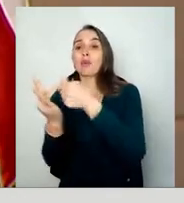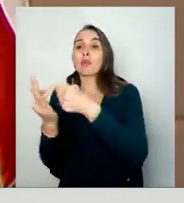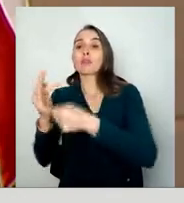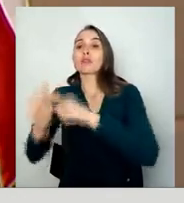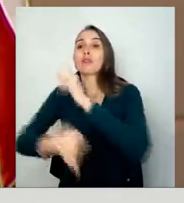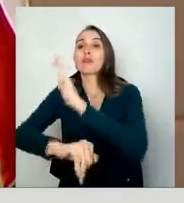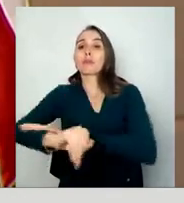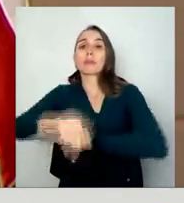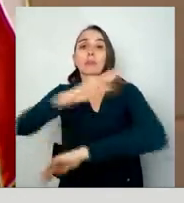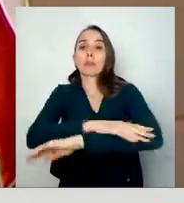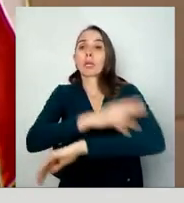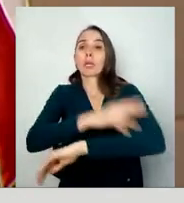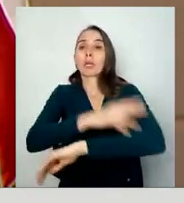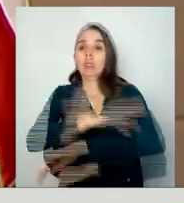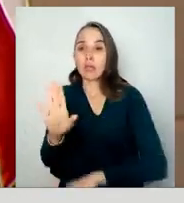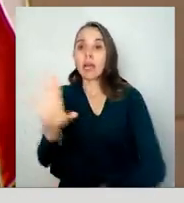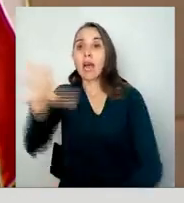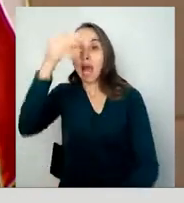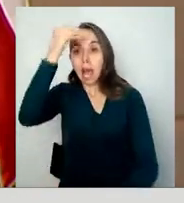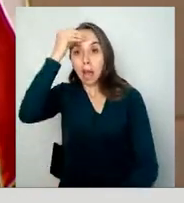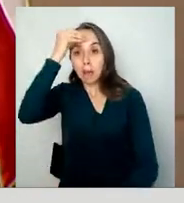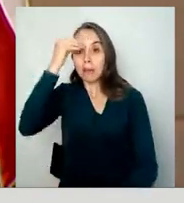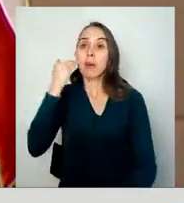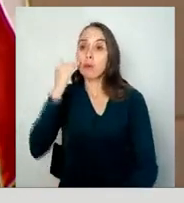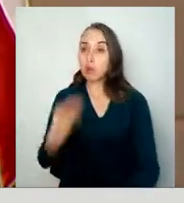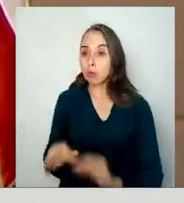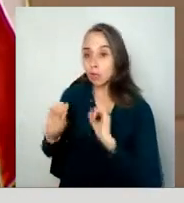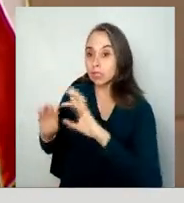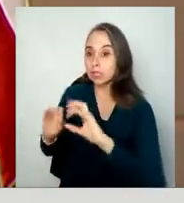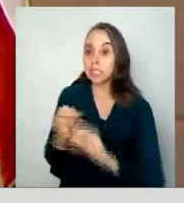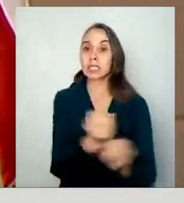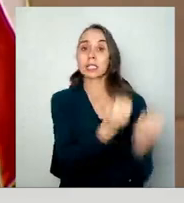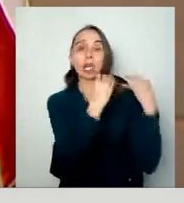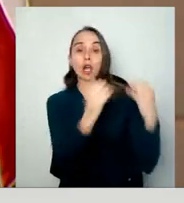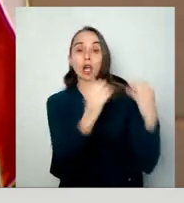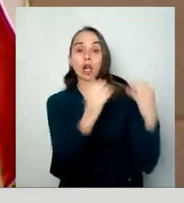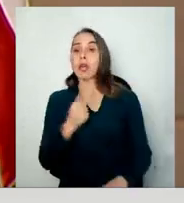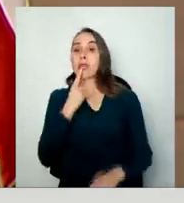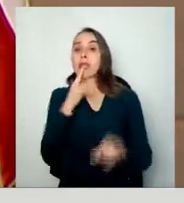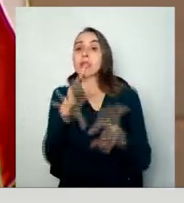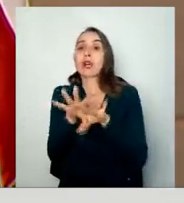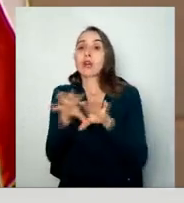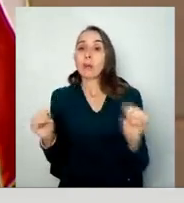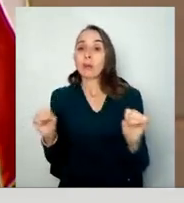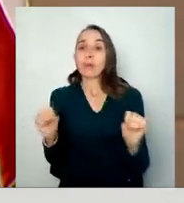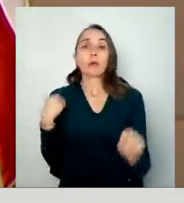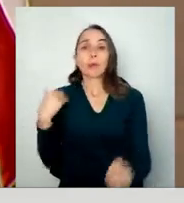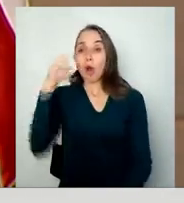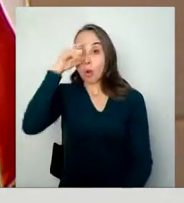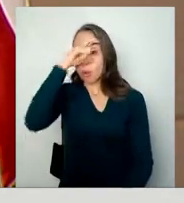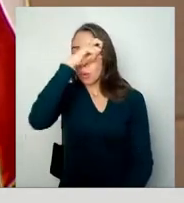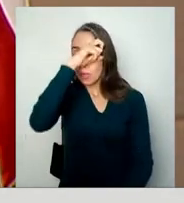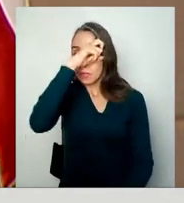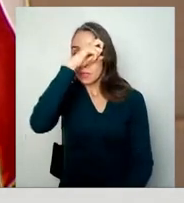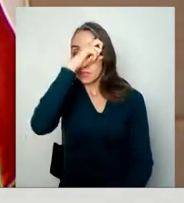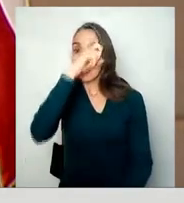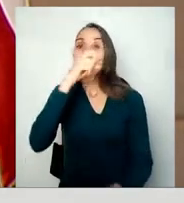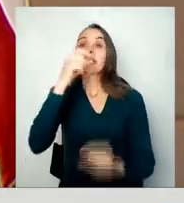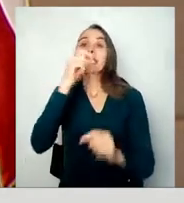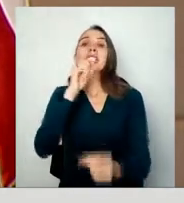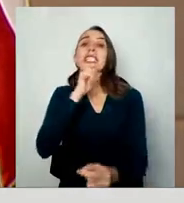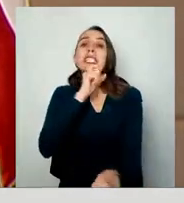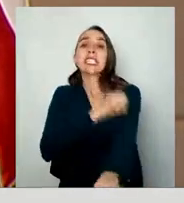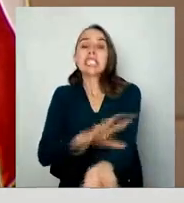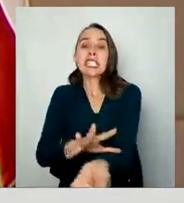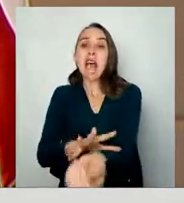pero aprendamos desde chicos a cumplir nuestros compromisos aunque nos cueste sangre sudor lágrimas